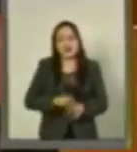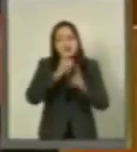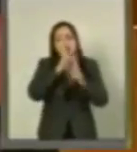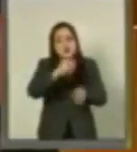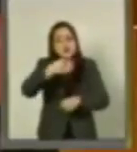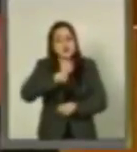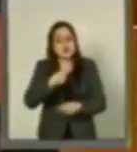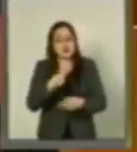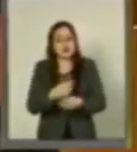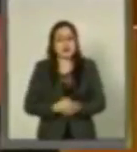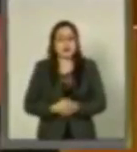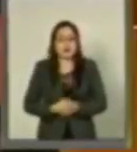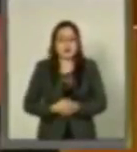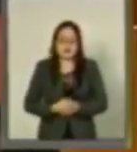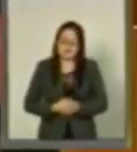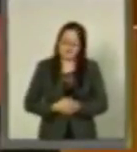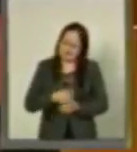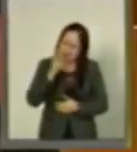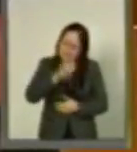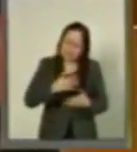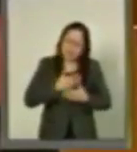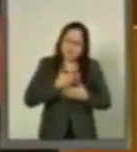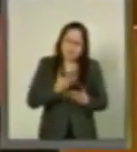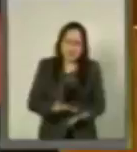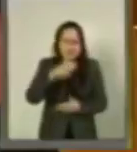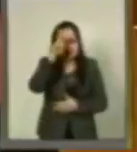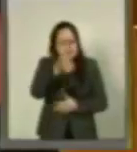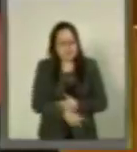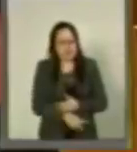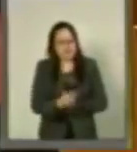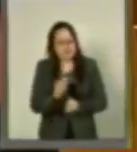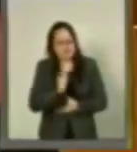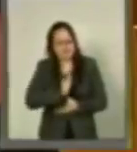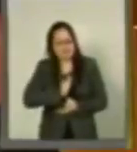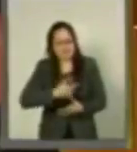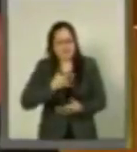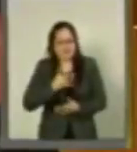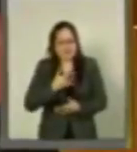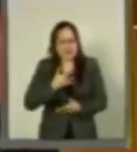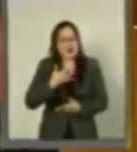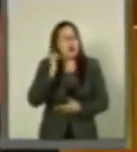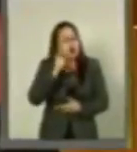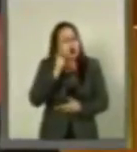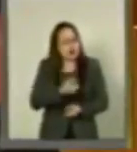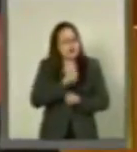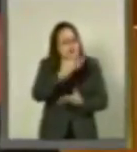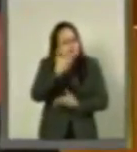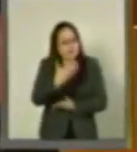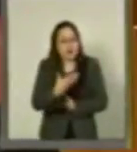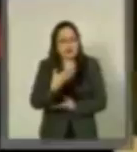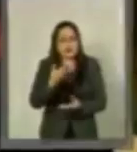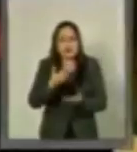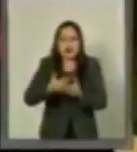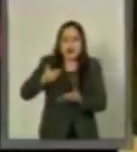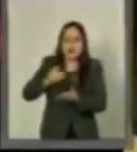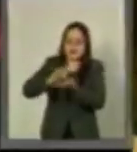respuesta genuina, sincera, autocrítica, le agradezco anticipadamente.